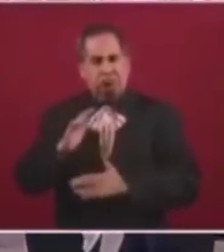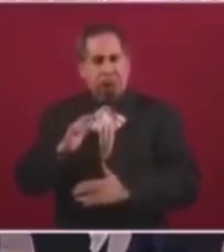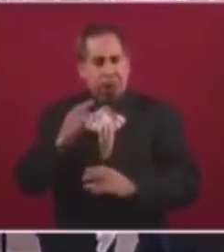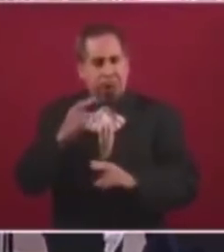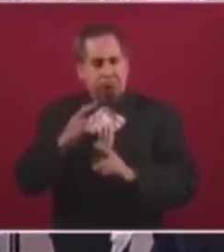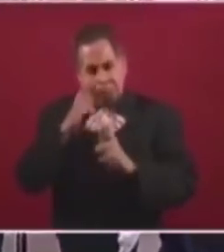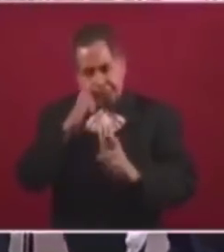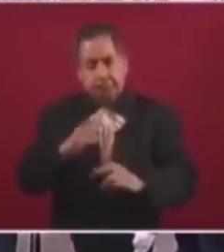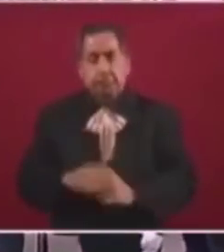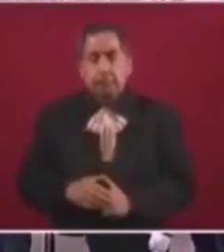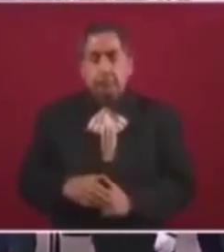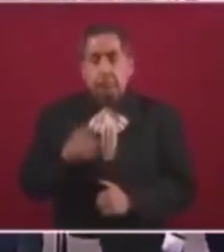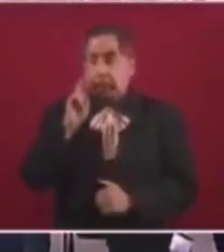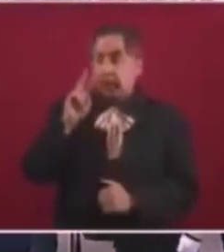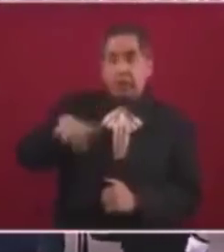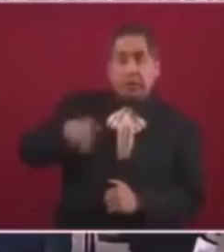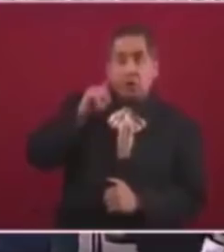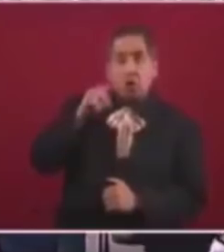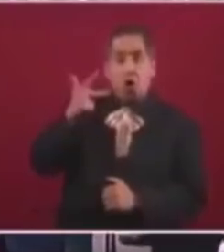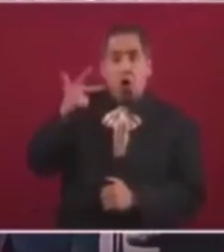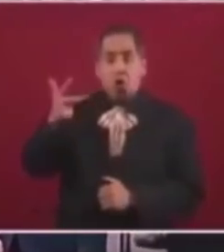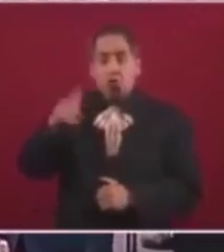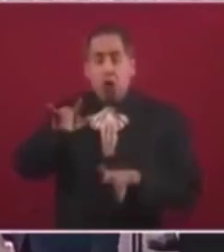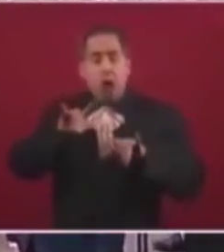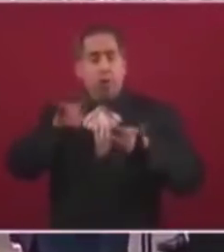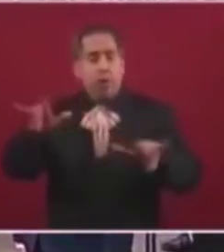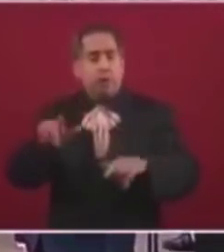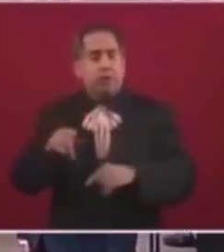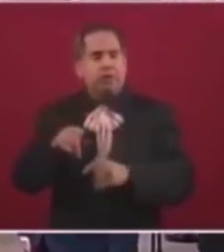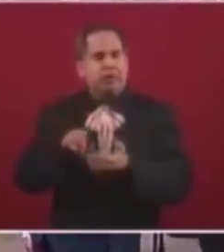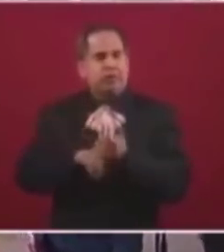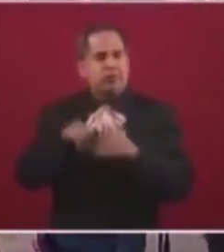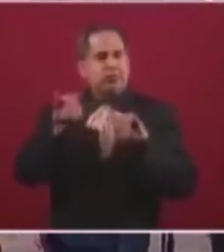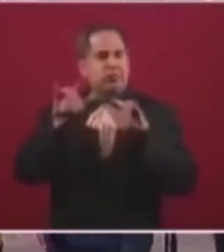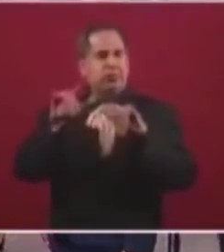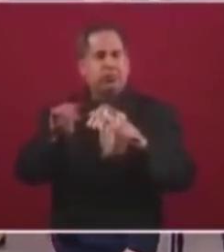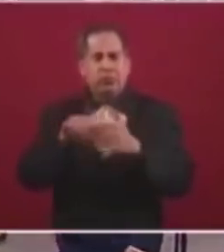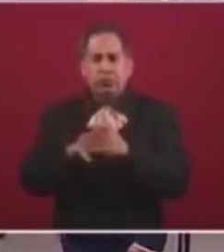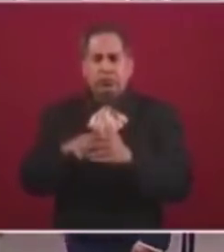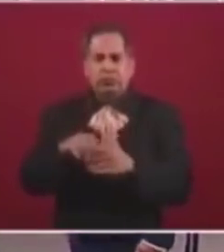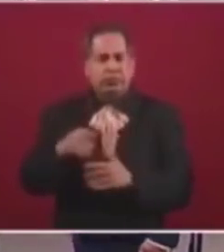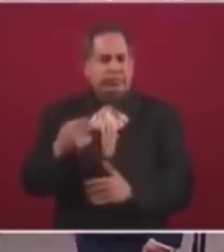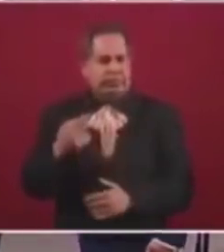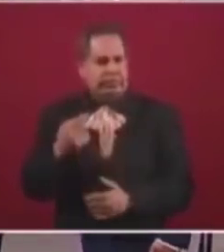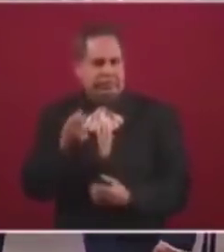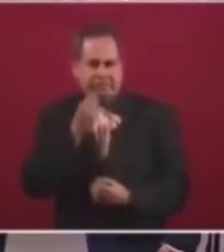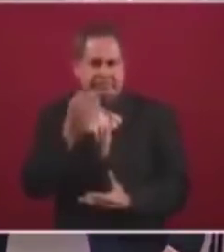2019. Usted nos puso allá, ¿cierto? La esquina allá. Porque aquí, mire que estás.